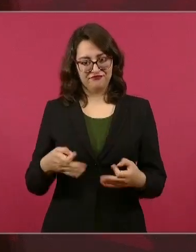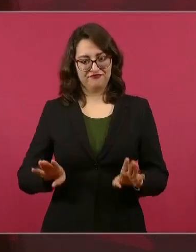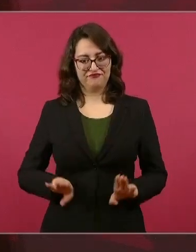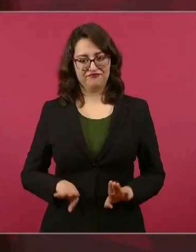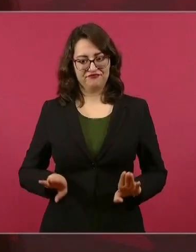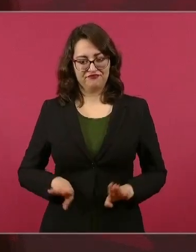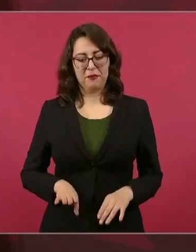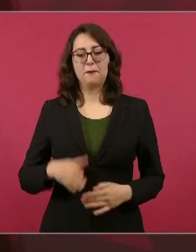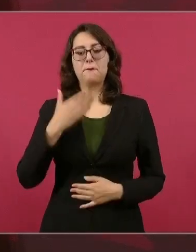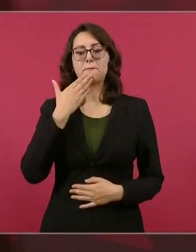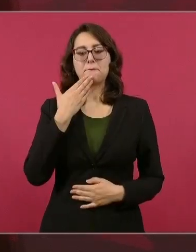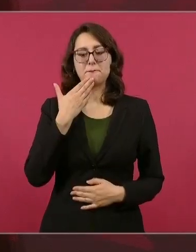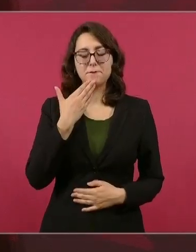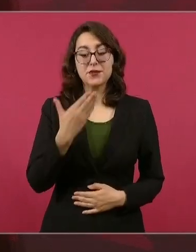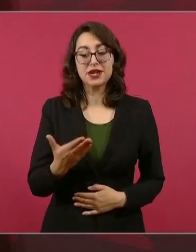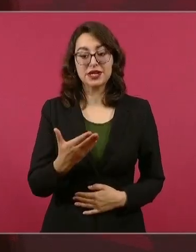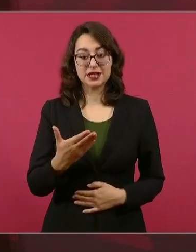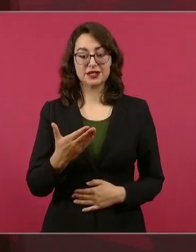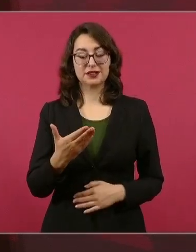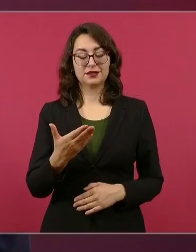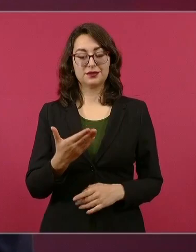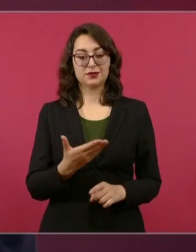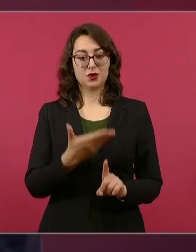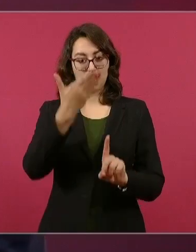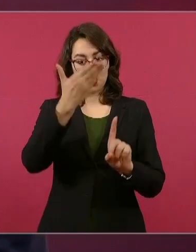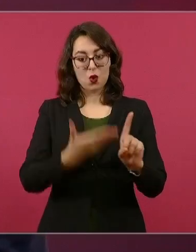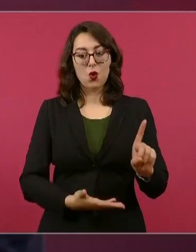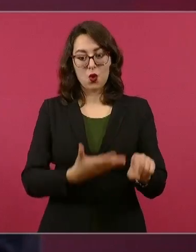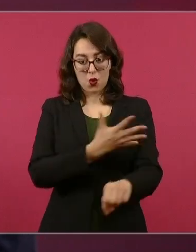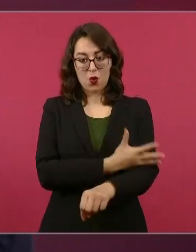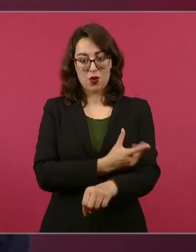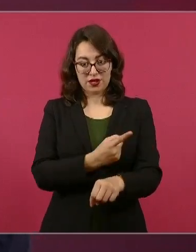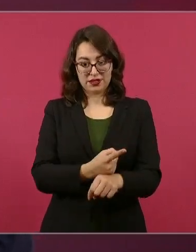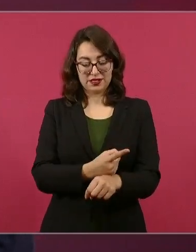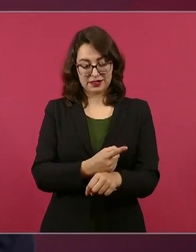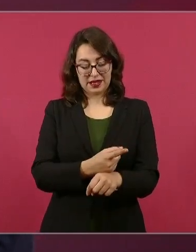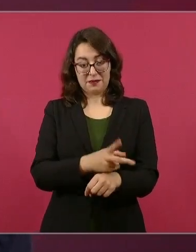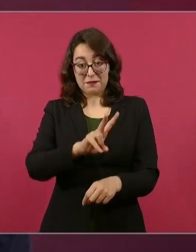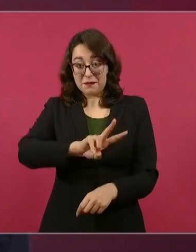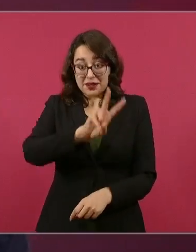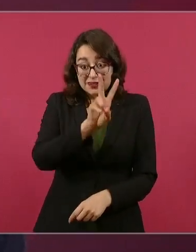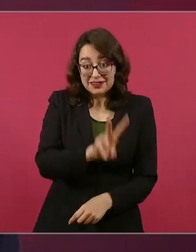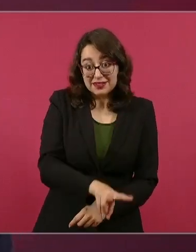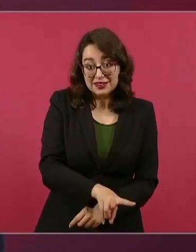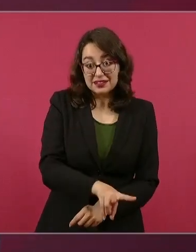mucho más honesta que quienes hacen estos juicios